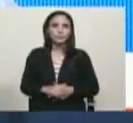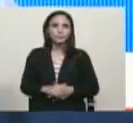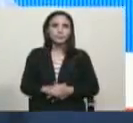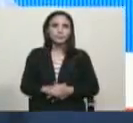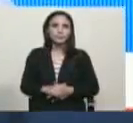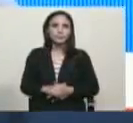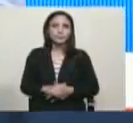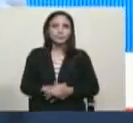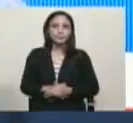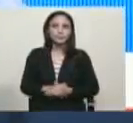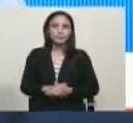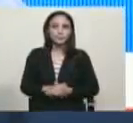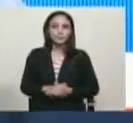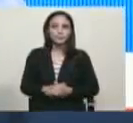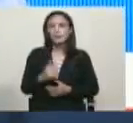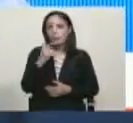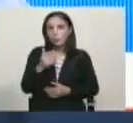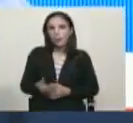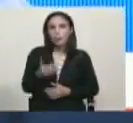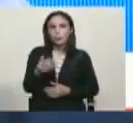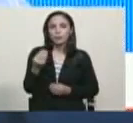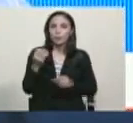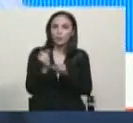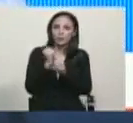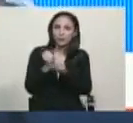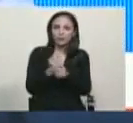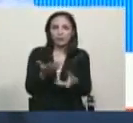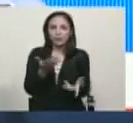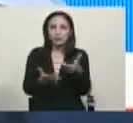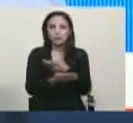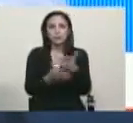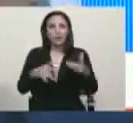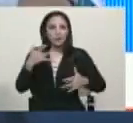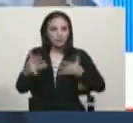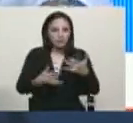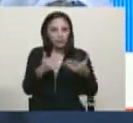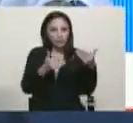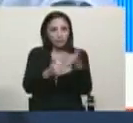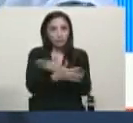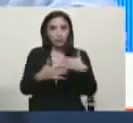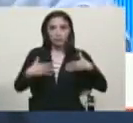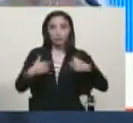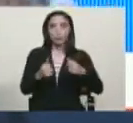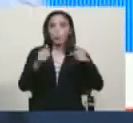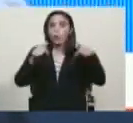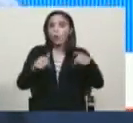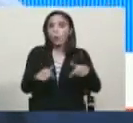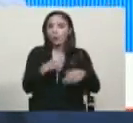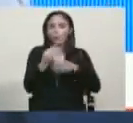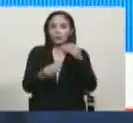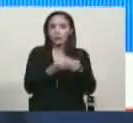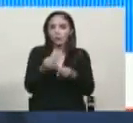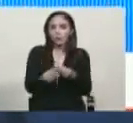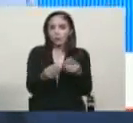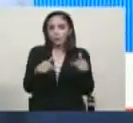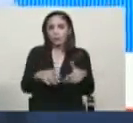Es muy importante la jornada de trabajo en salud. Hoy estamos nosotros